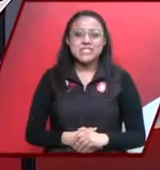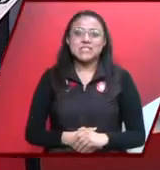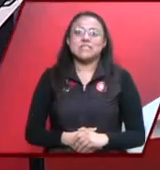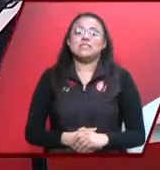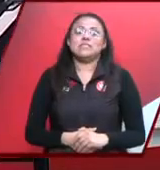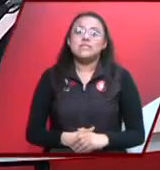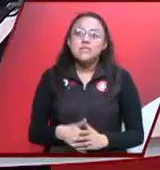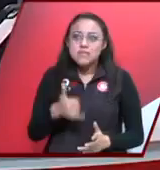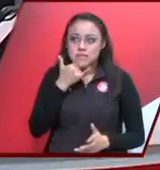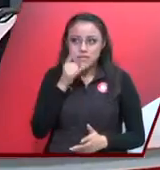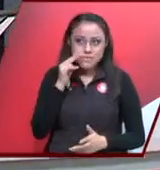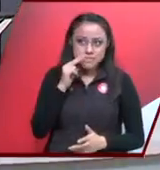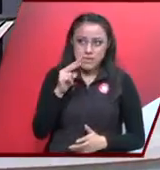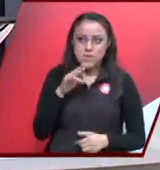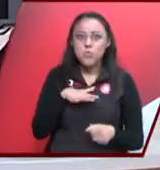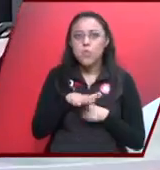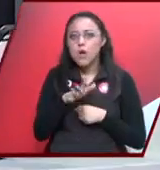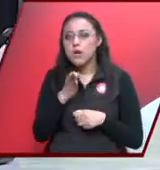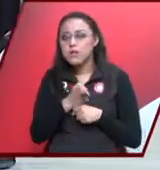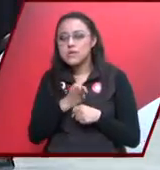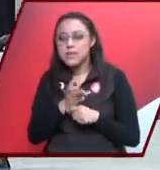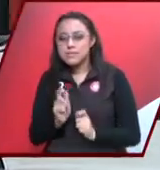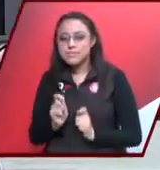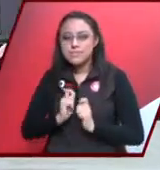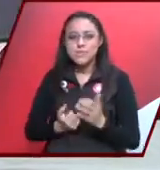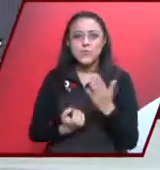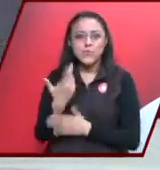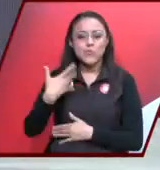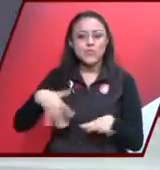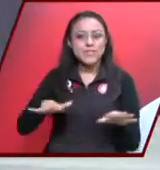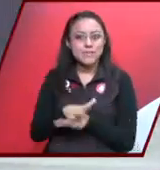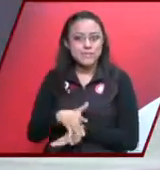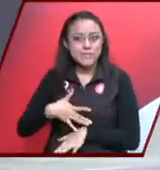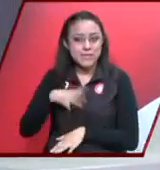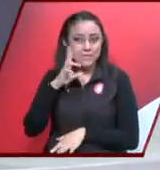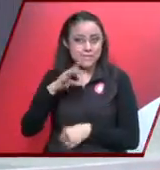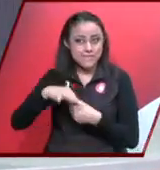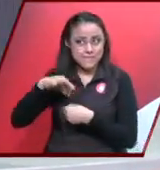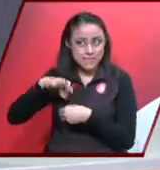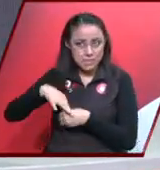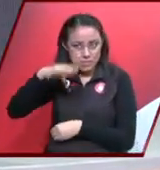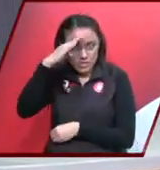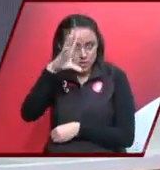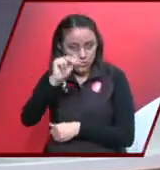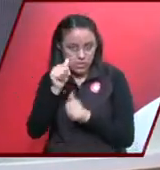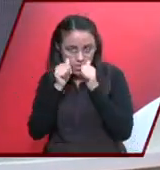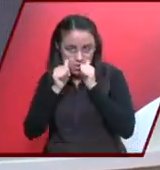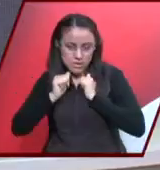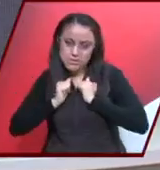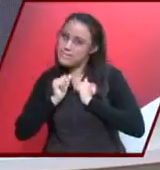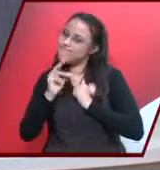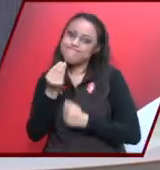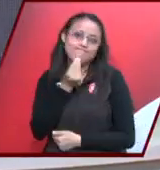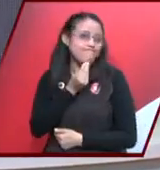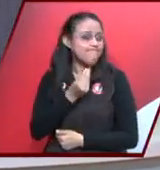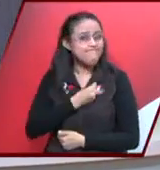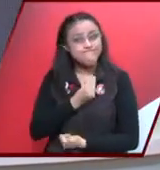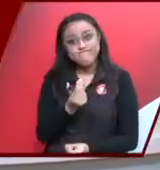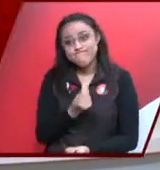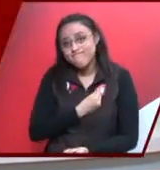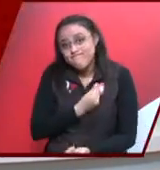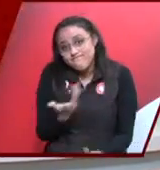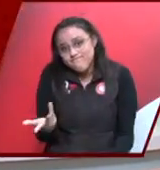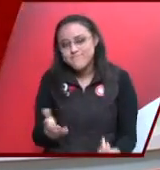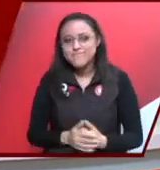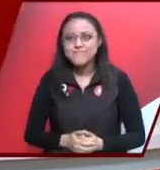Pues ustedes piensen, andaban viendo qué hueso agarran ahora con los cambios electorales. Ustedes piensen que no le hayan atendido, ni modo, se aguanta,